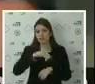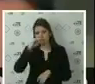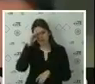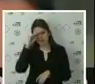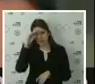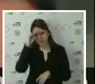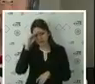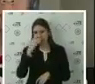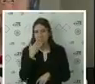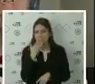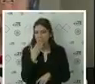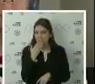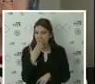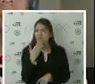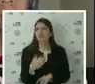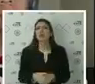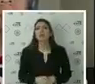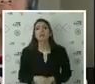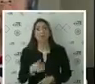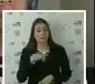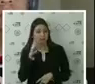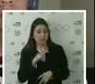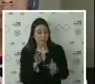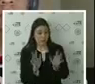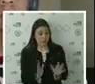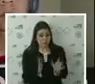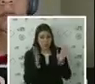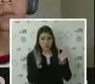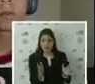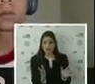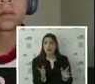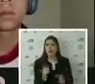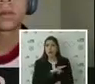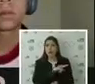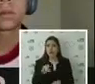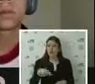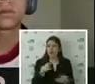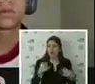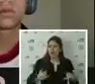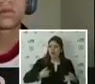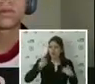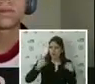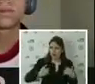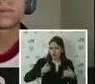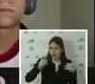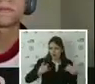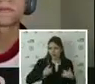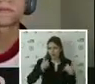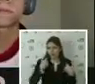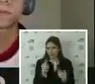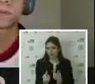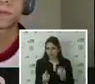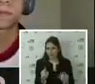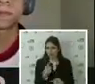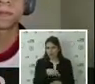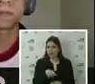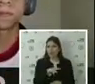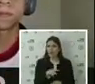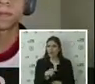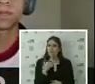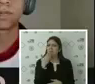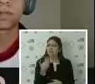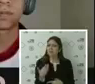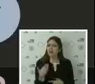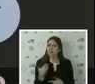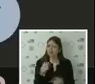mí me sorprende gratamente que personas tan jóvenes como ustedes tengan tan